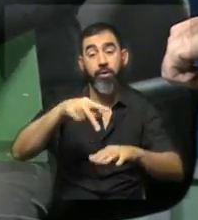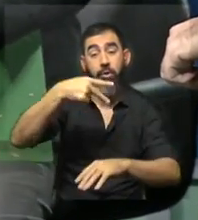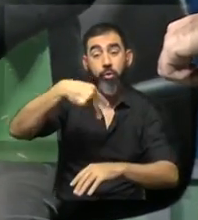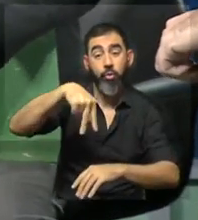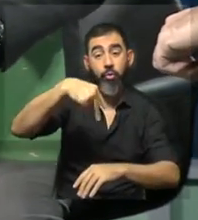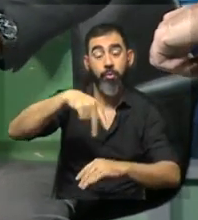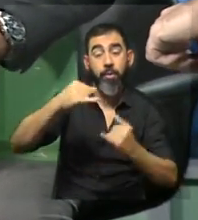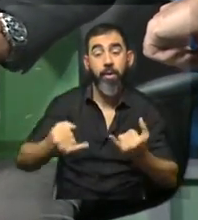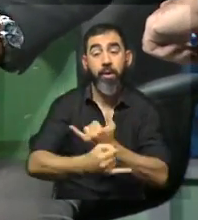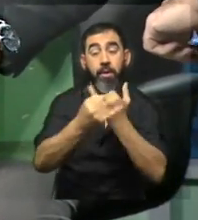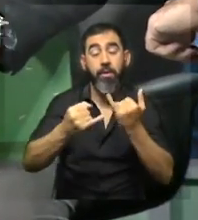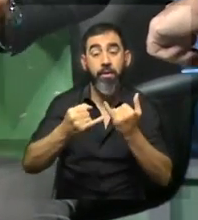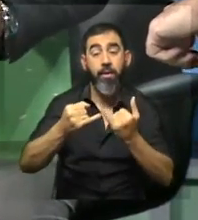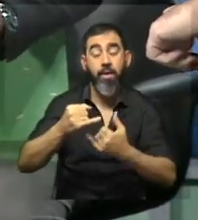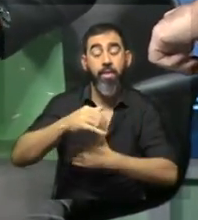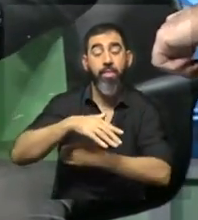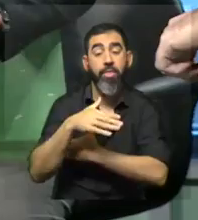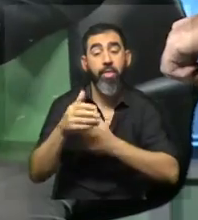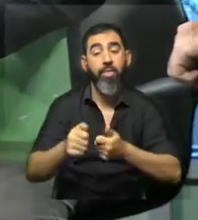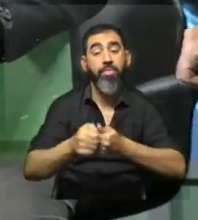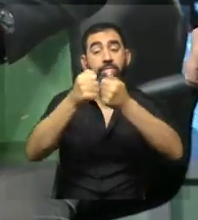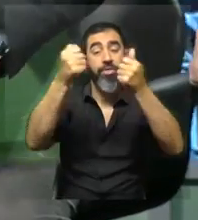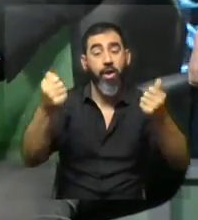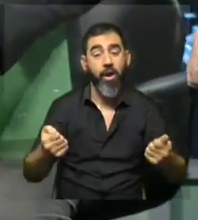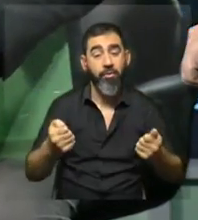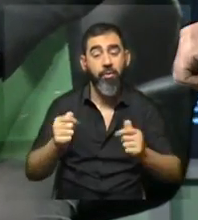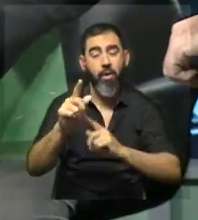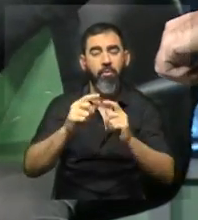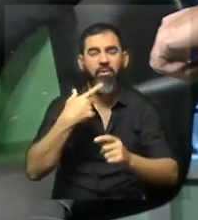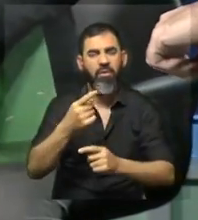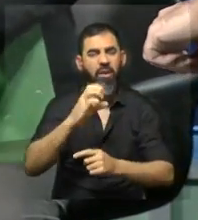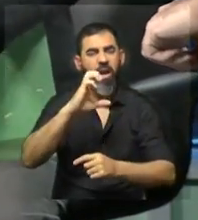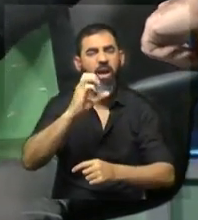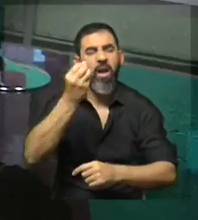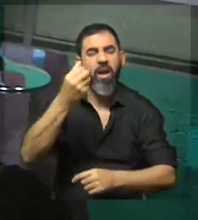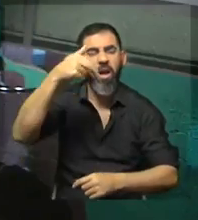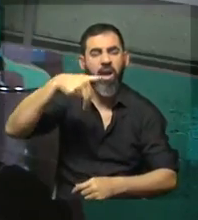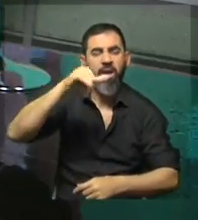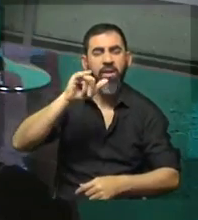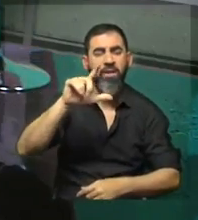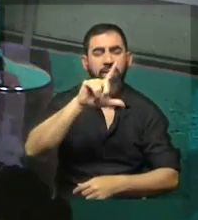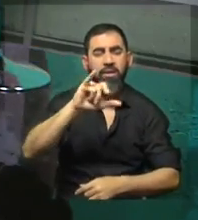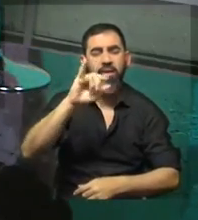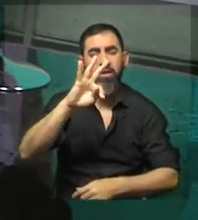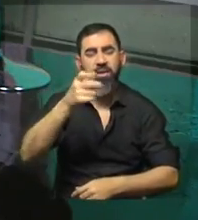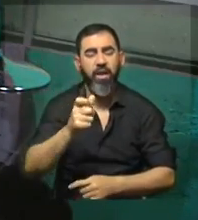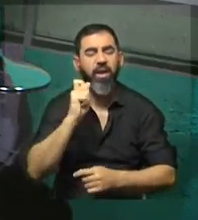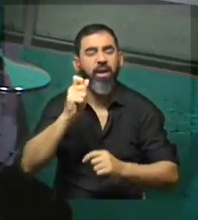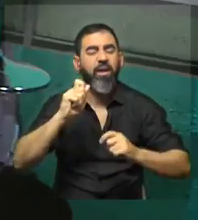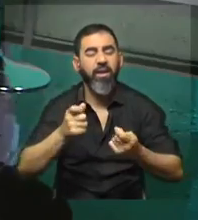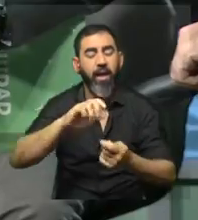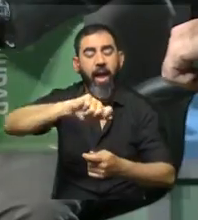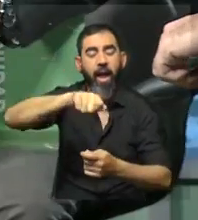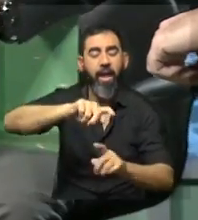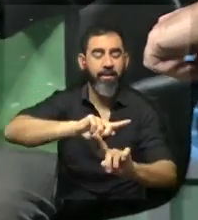es el día del canillita? Ahí verá gente, los más chicos dirán, canillita, ¿qué es un canillita? Idea, estamos hablando. Canillita no solamente es una